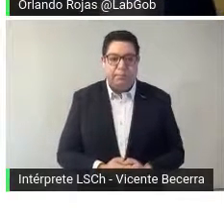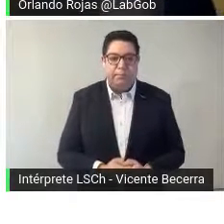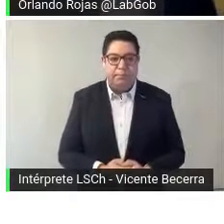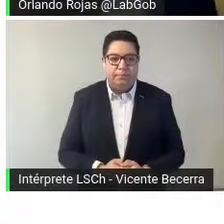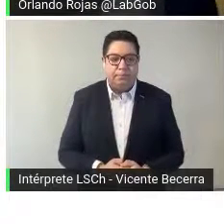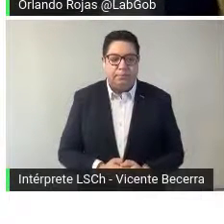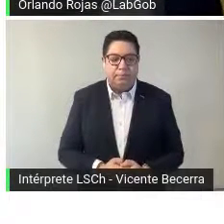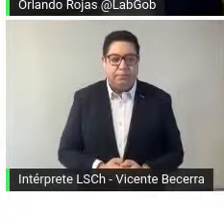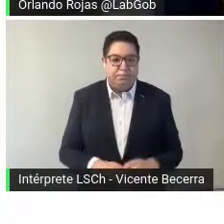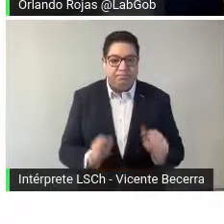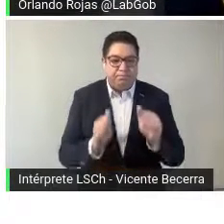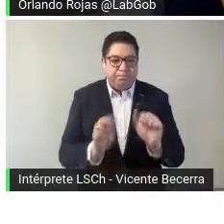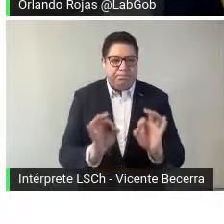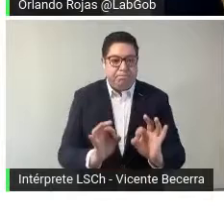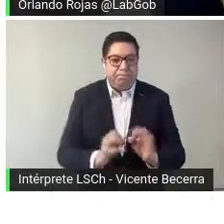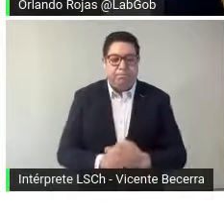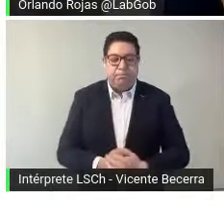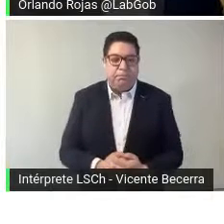Súper.